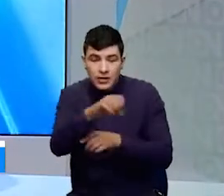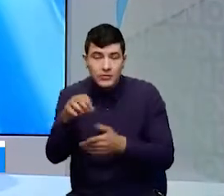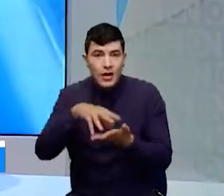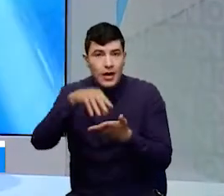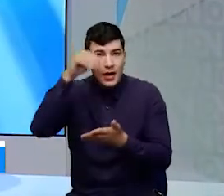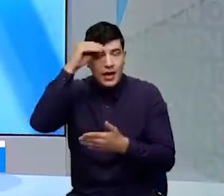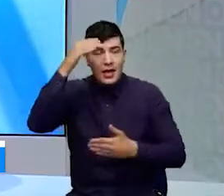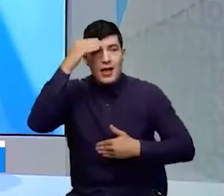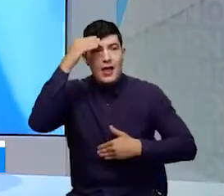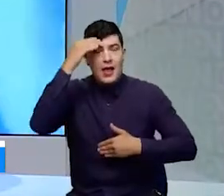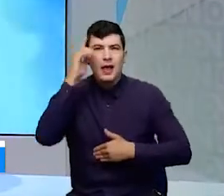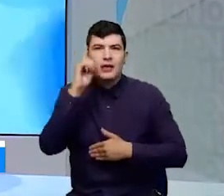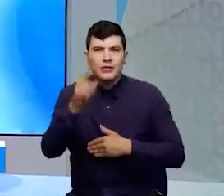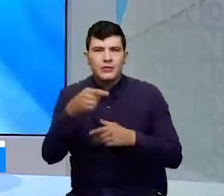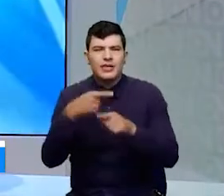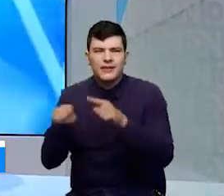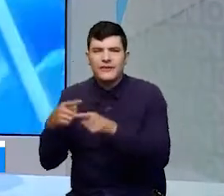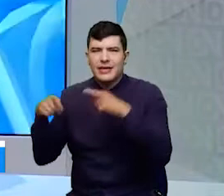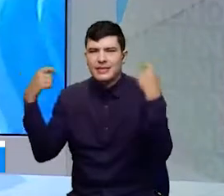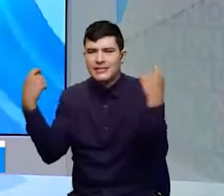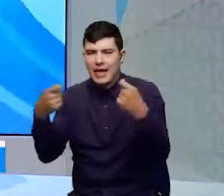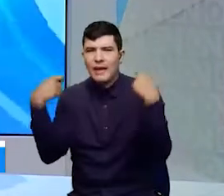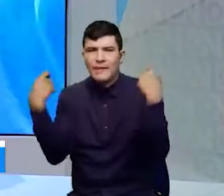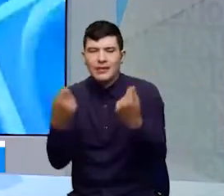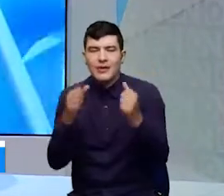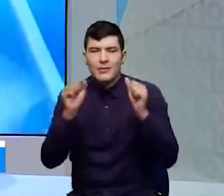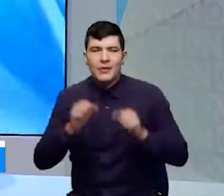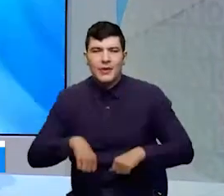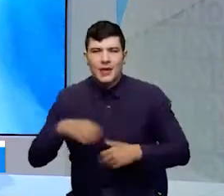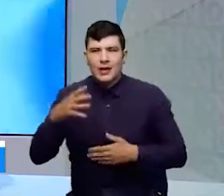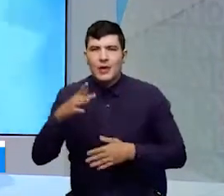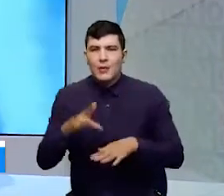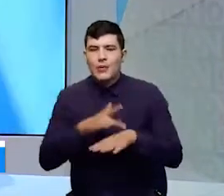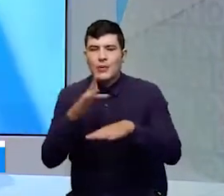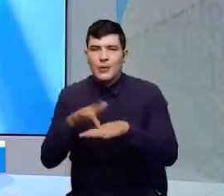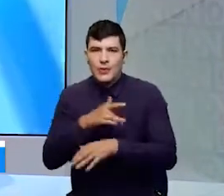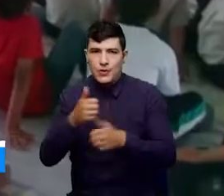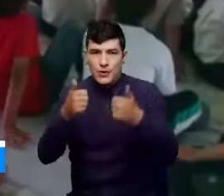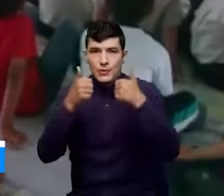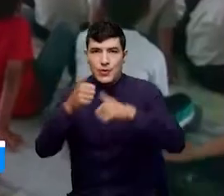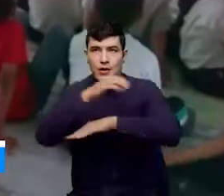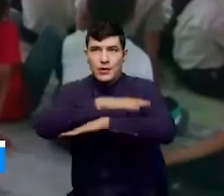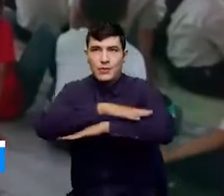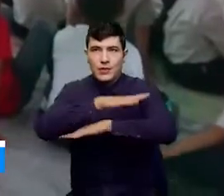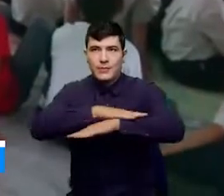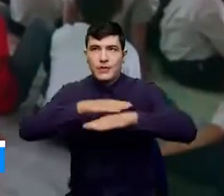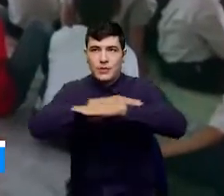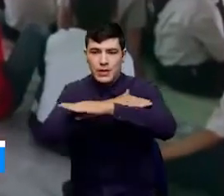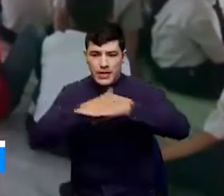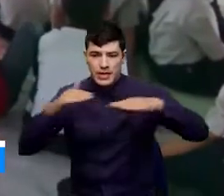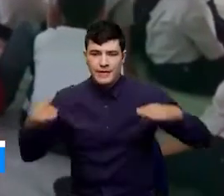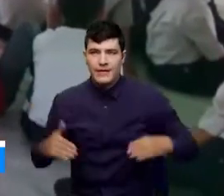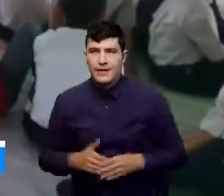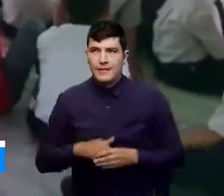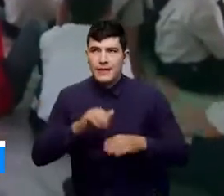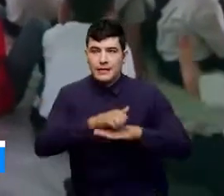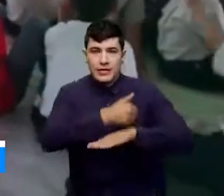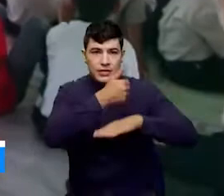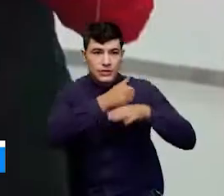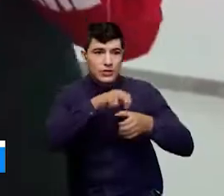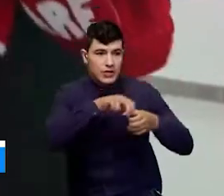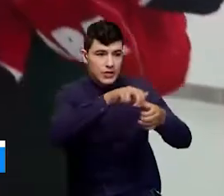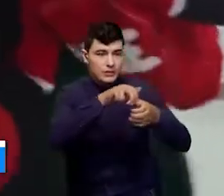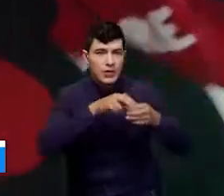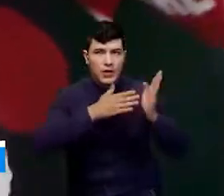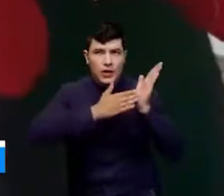varias campañas estratégicas para crear buenos comportamientos en las vías. La Dirección de Tránsito y Transporte de Florida